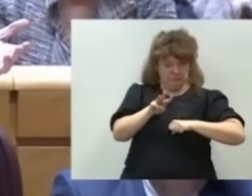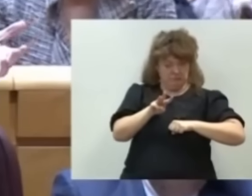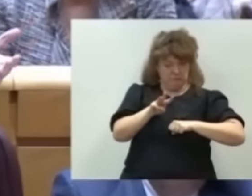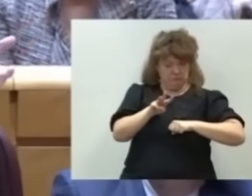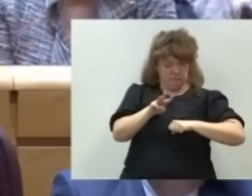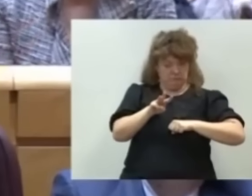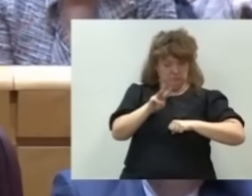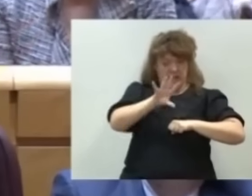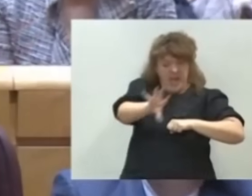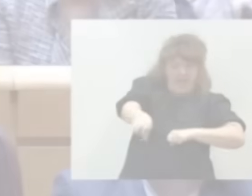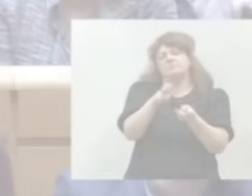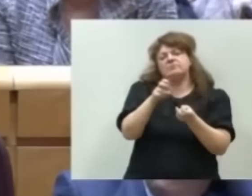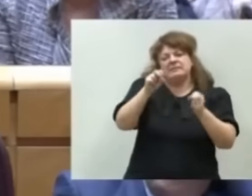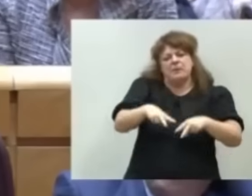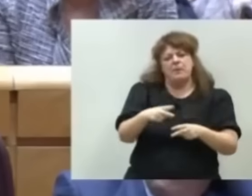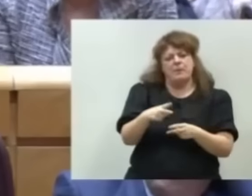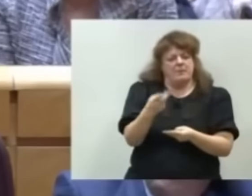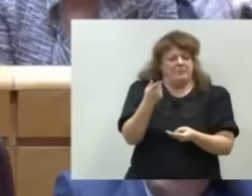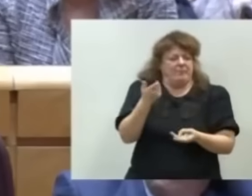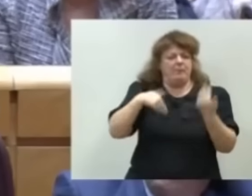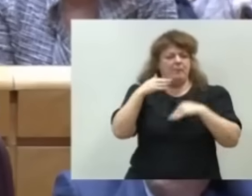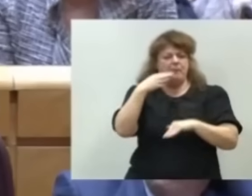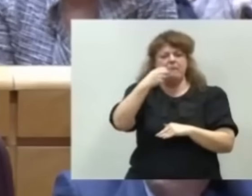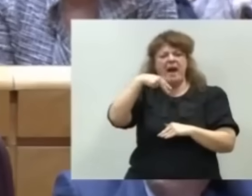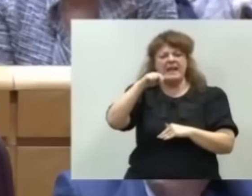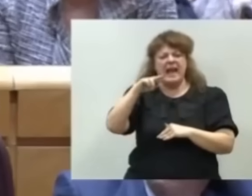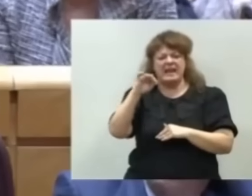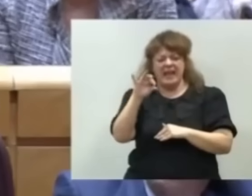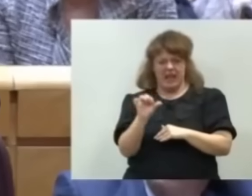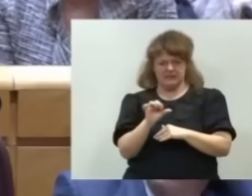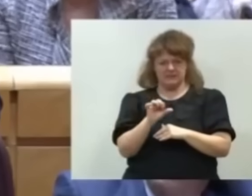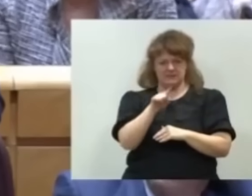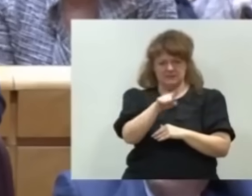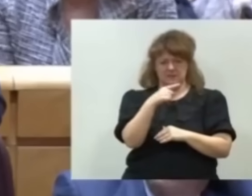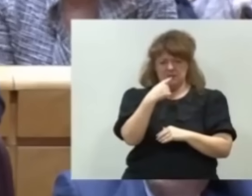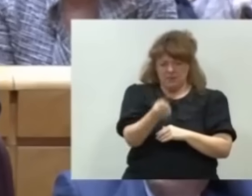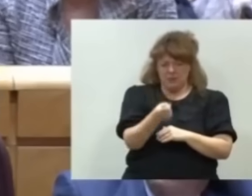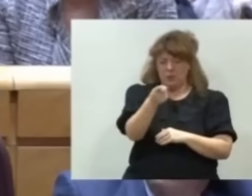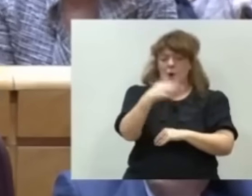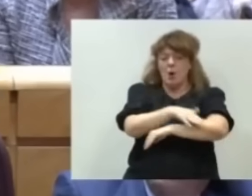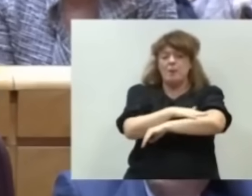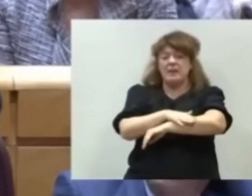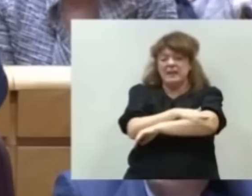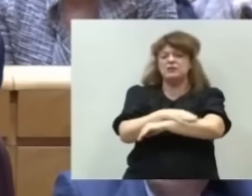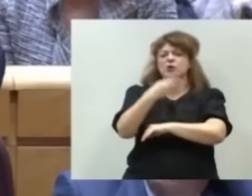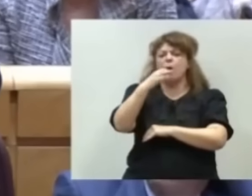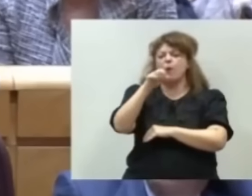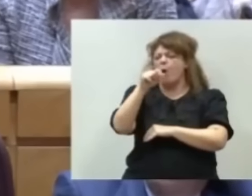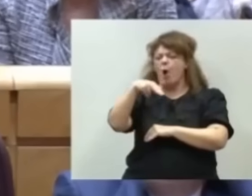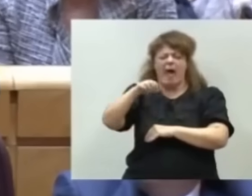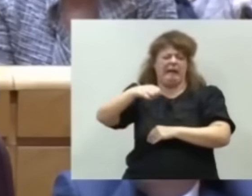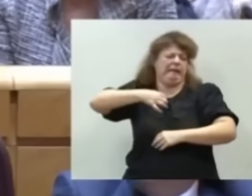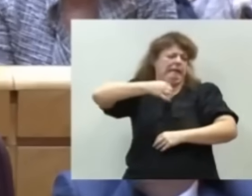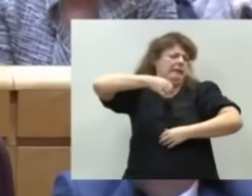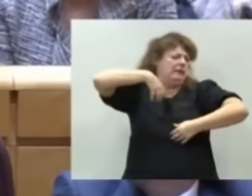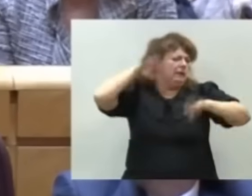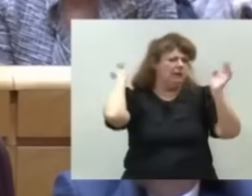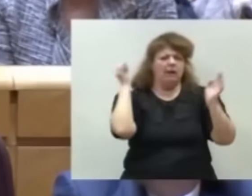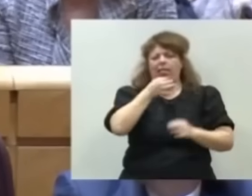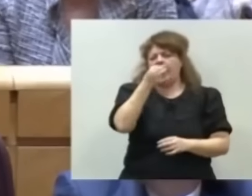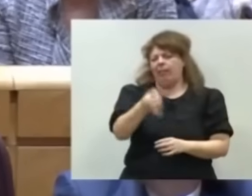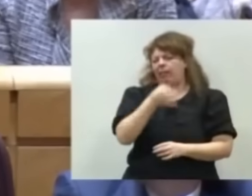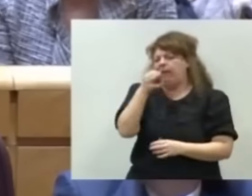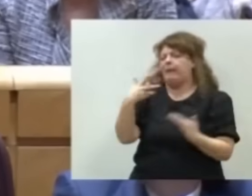expropiar informativos Telecinco? No, porque ahora cuando tire usted, como suele hacer también el ministro Bolaños, tiren del argumentario este